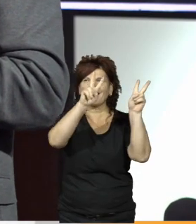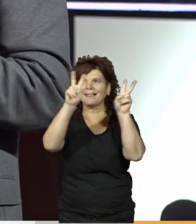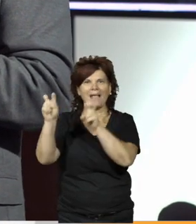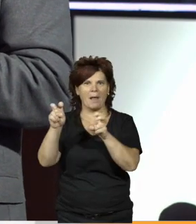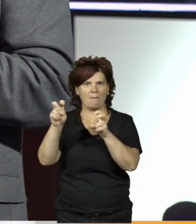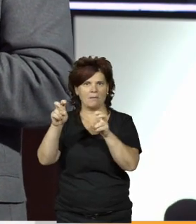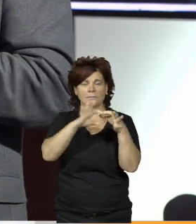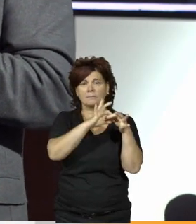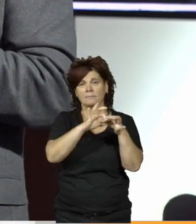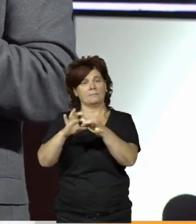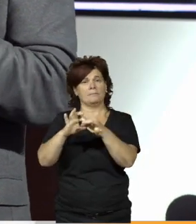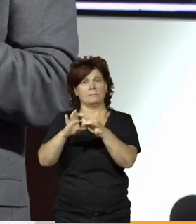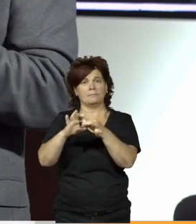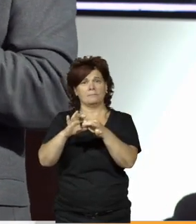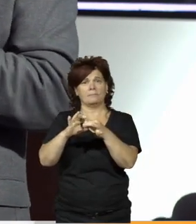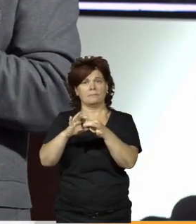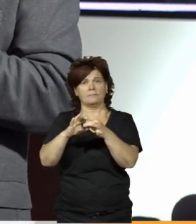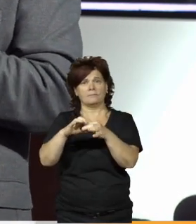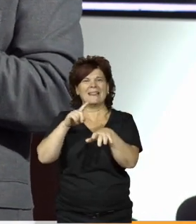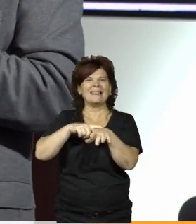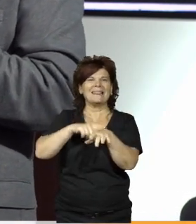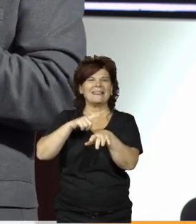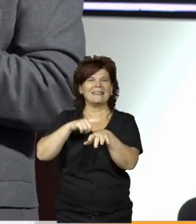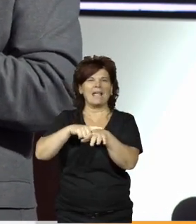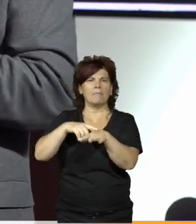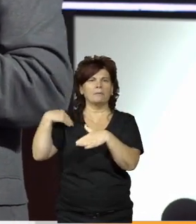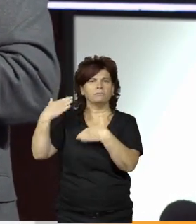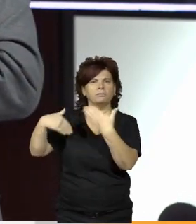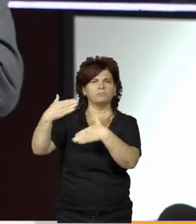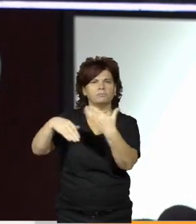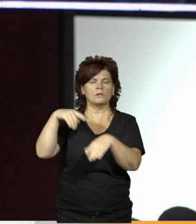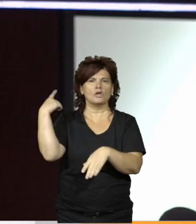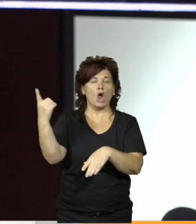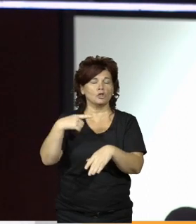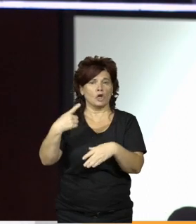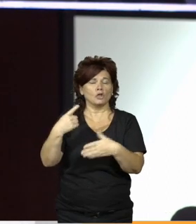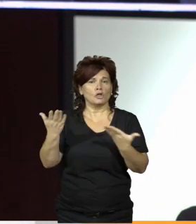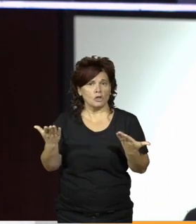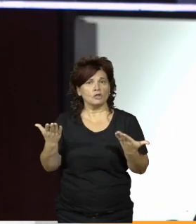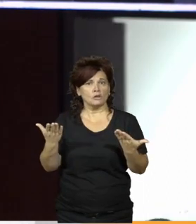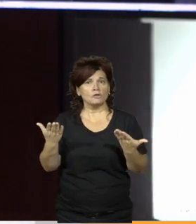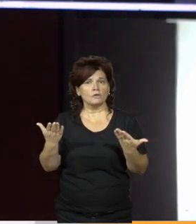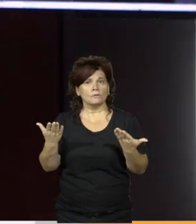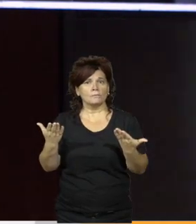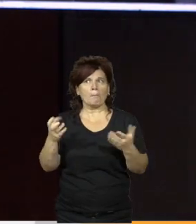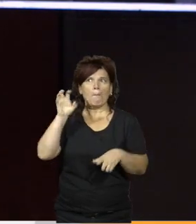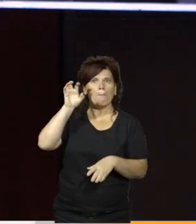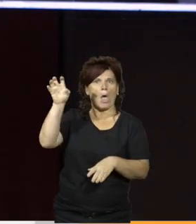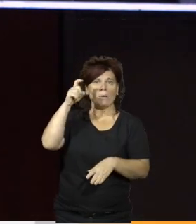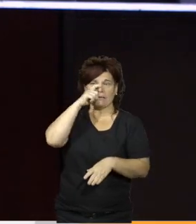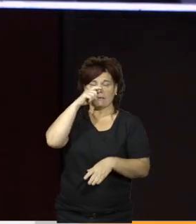que tienen que ver con la sustentabilidad en el tiempo. Nosotros por excelencia somos una